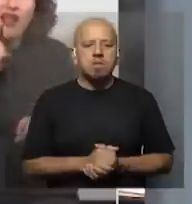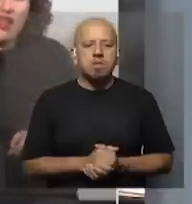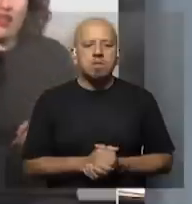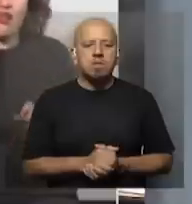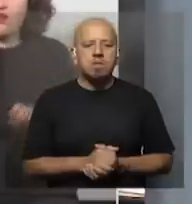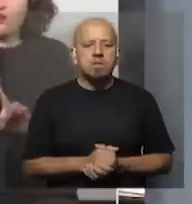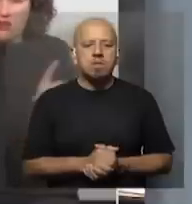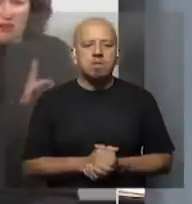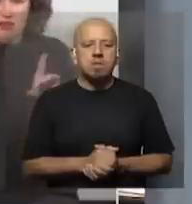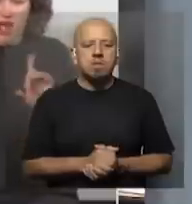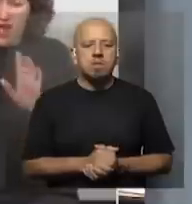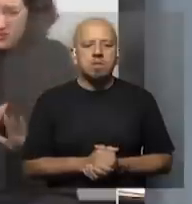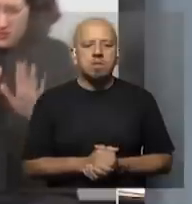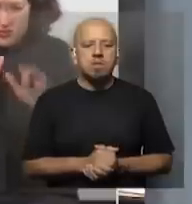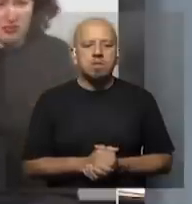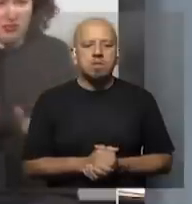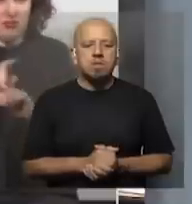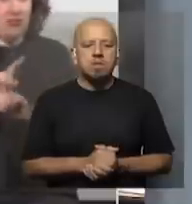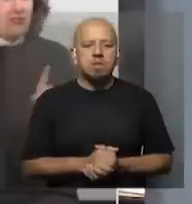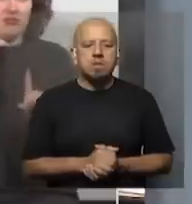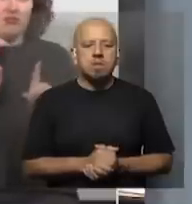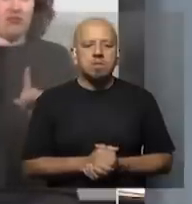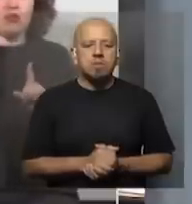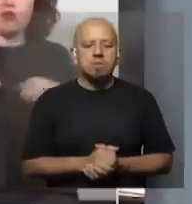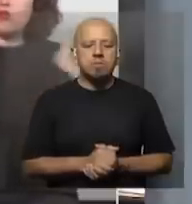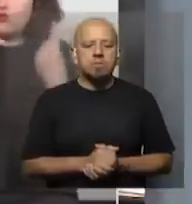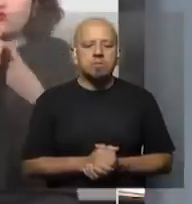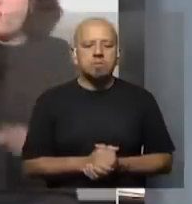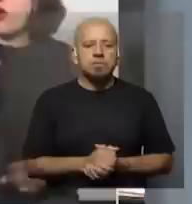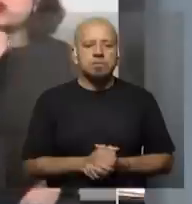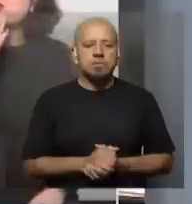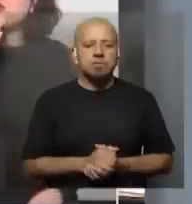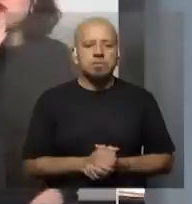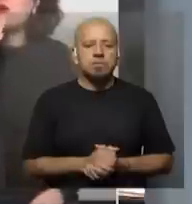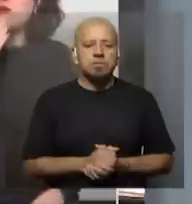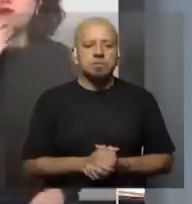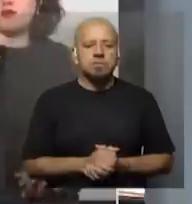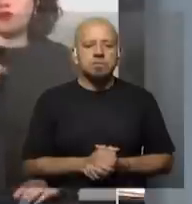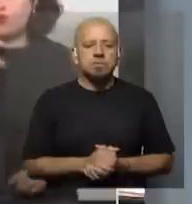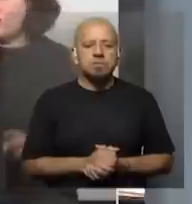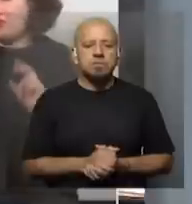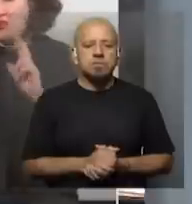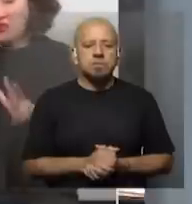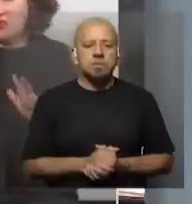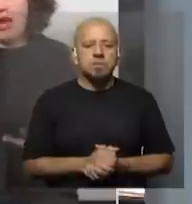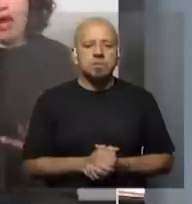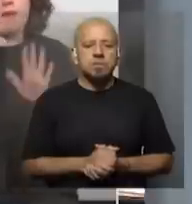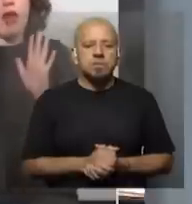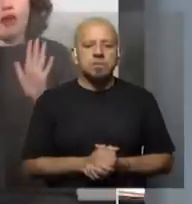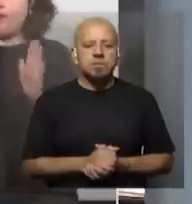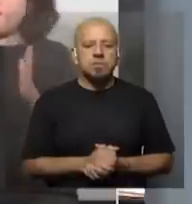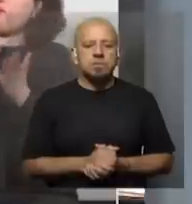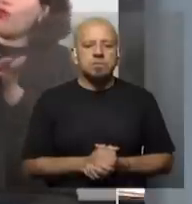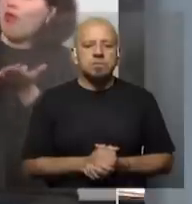no lo hicimos así dijimos que para nosotros no había dudas y las estoy manifestando quizás me convenzan